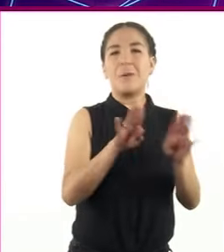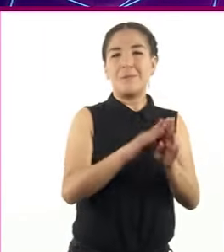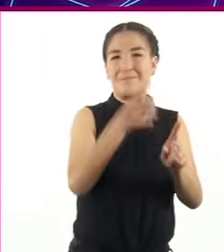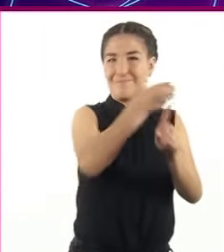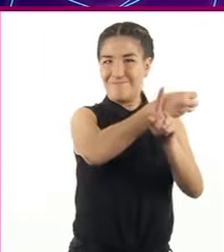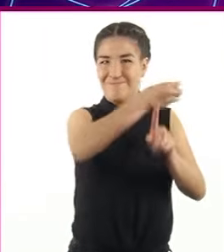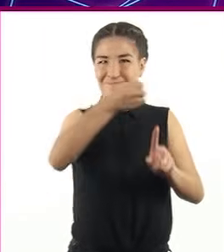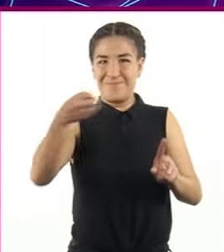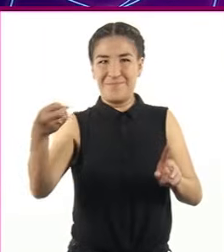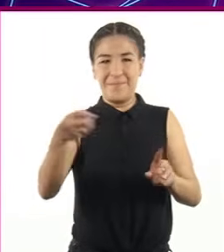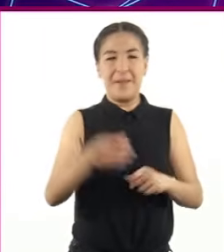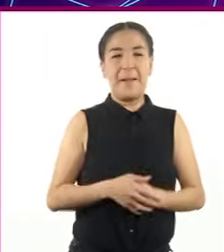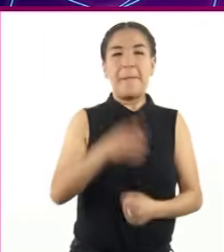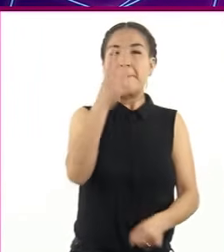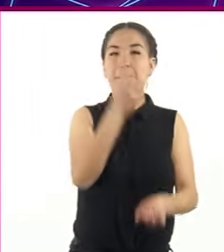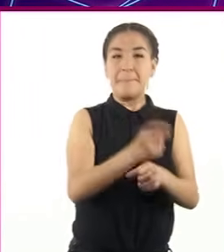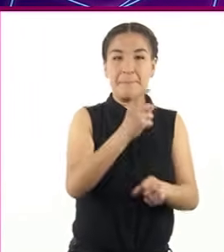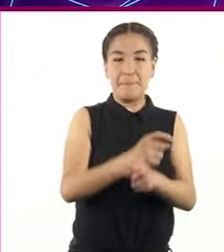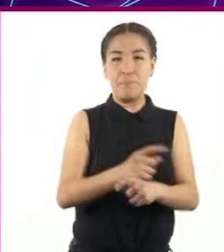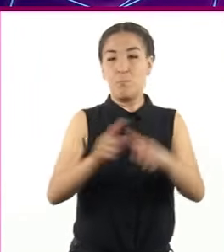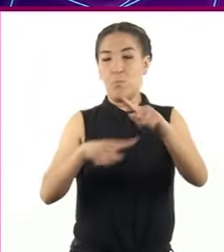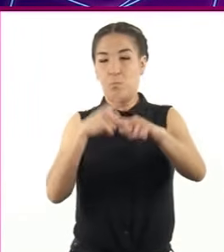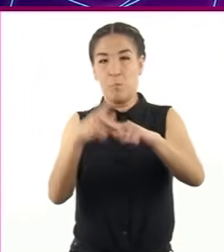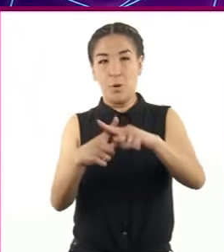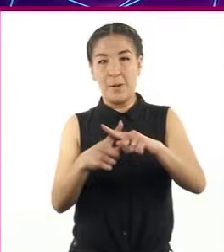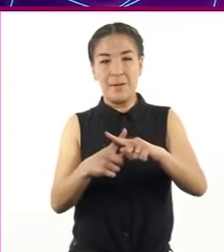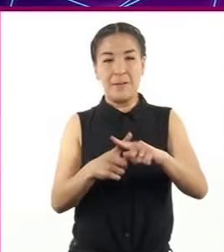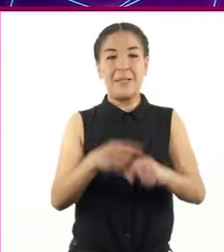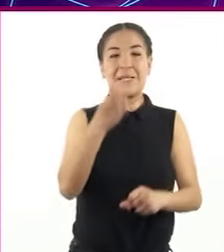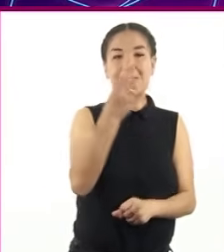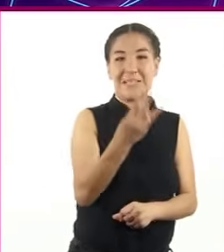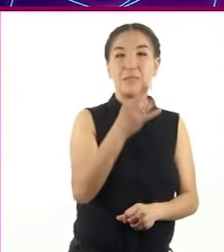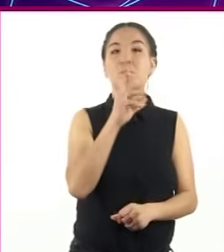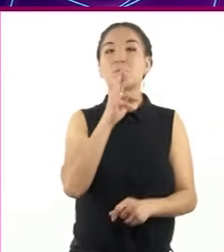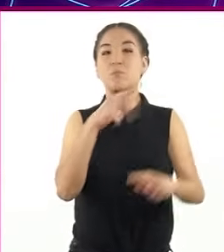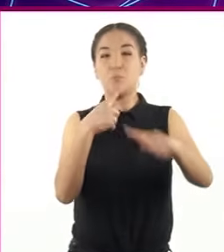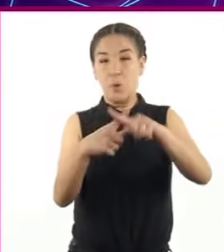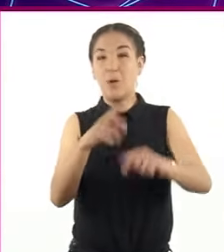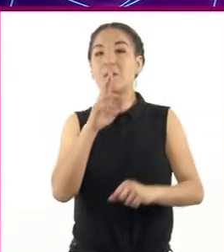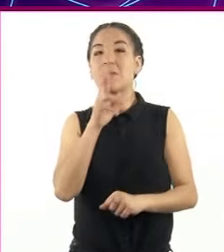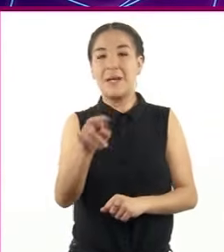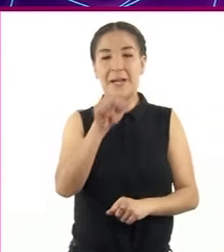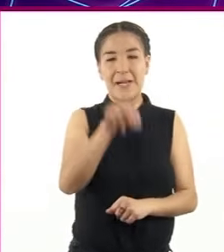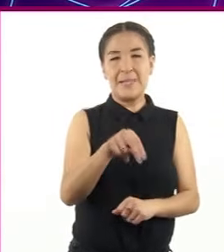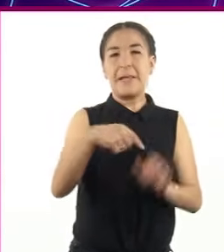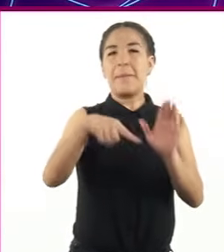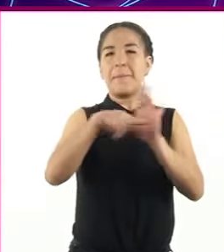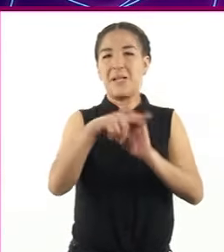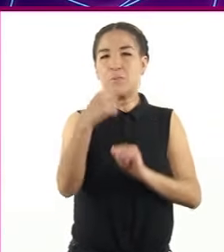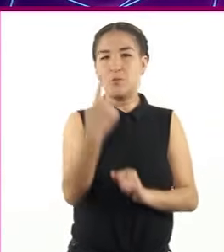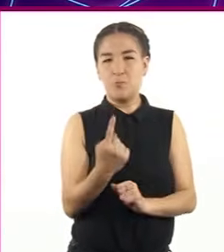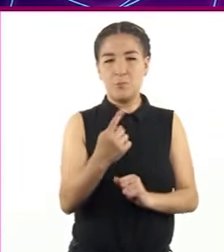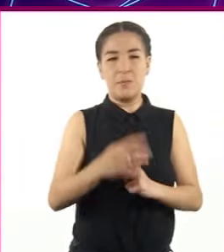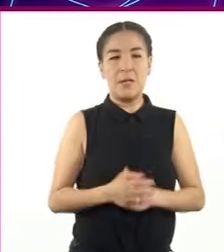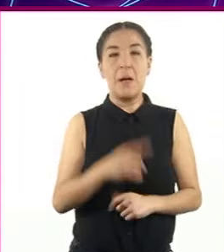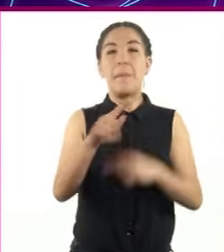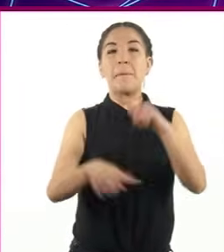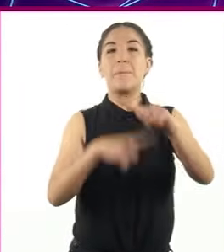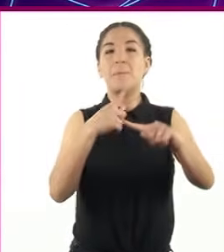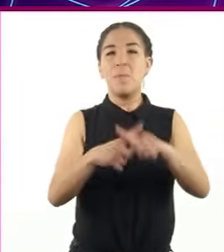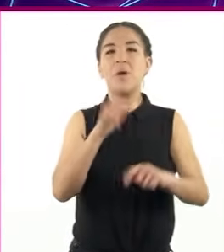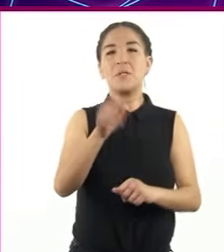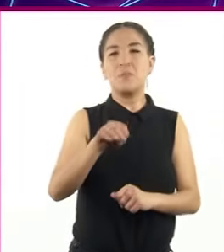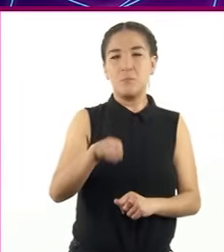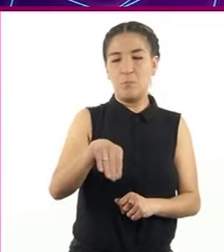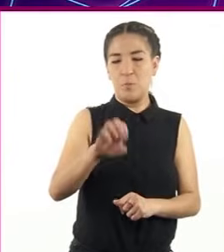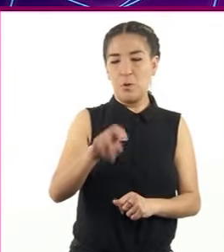operaciones, se realiza la multiplicación 3 por el resultado de n menos 1. Es una multiplicación de un